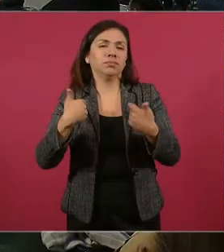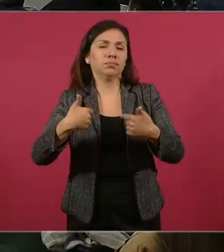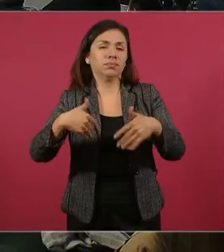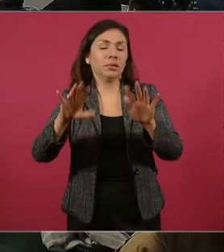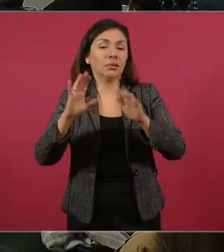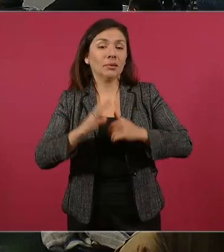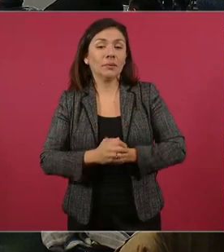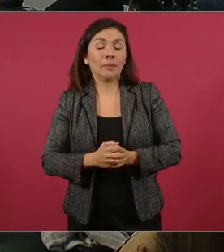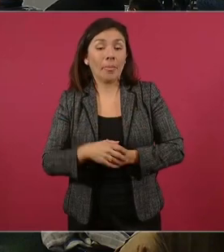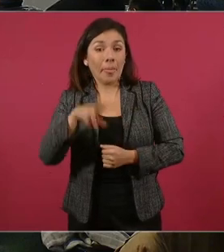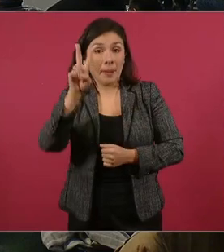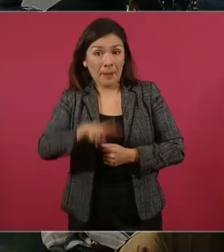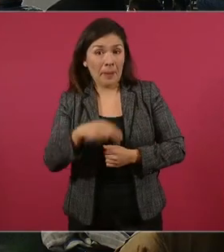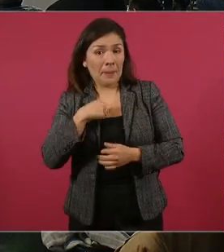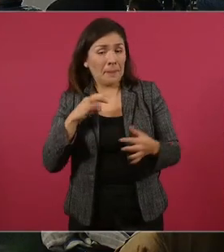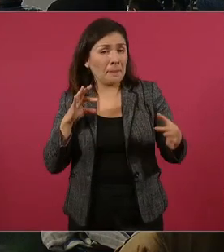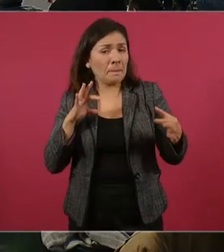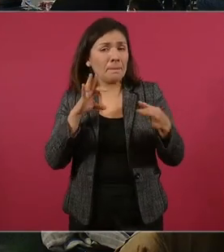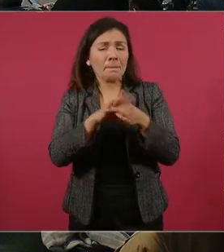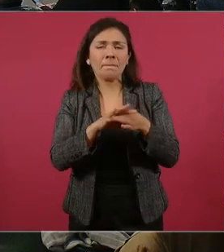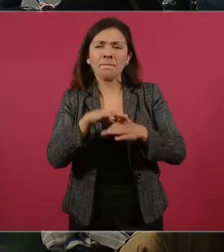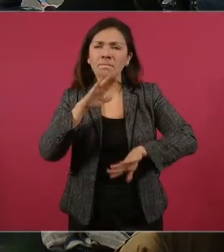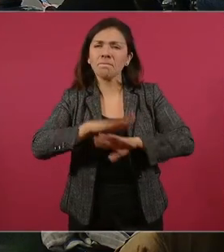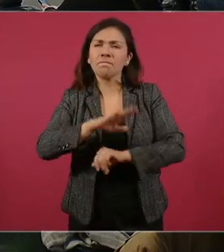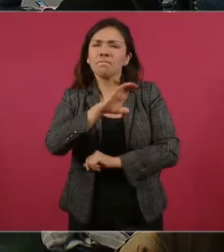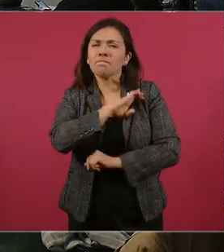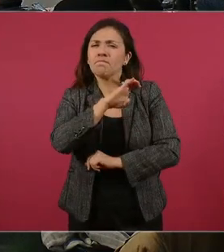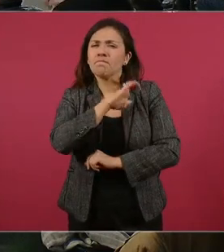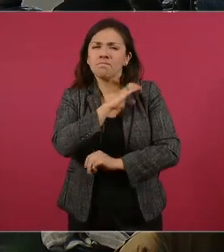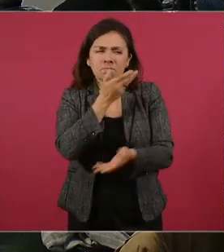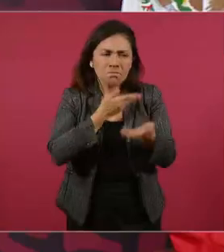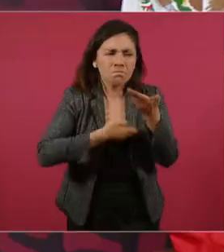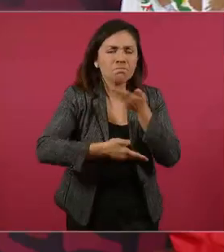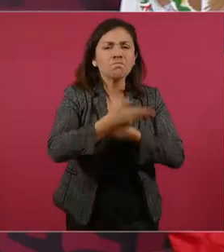es una relación muy afectuosa, recíproca.